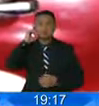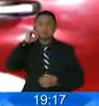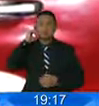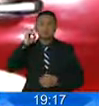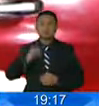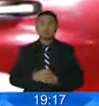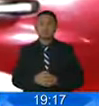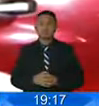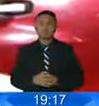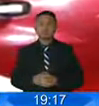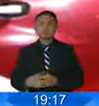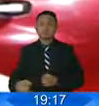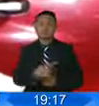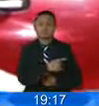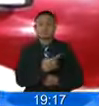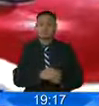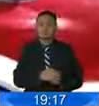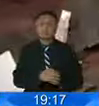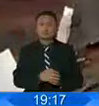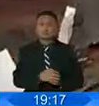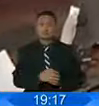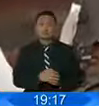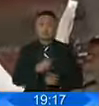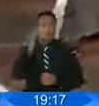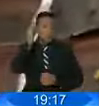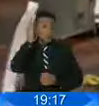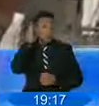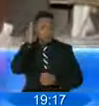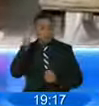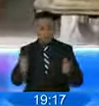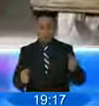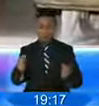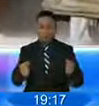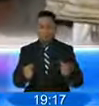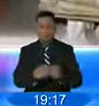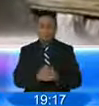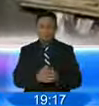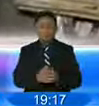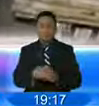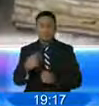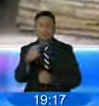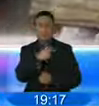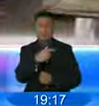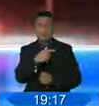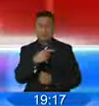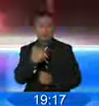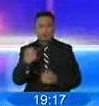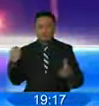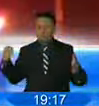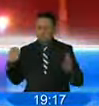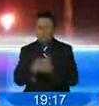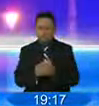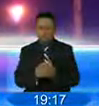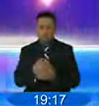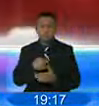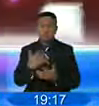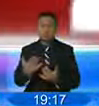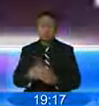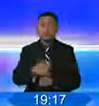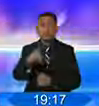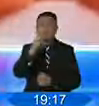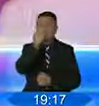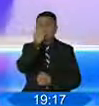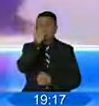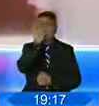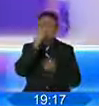La conductora del vehículo Concho de Vino manifiesta que fue impactada por este auto mientras esperaba el cambio de la